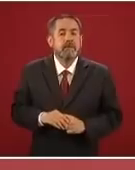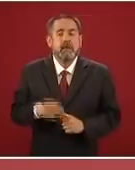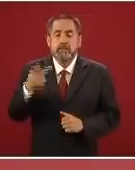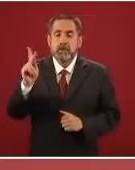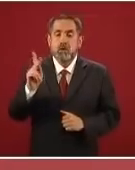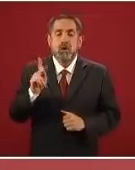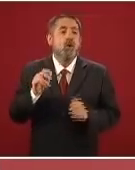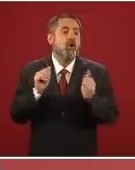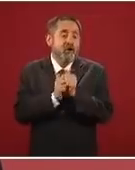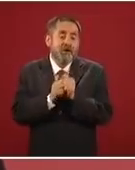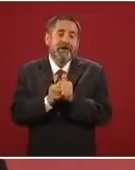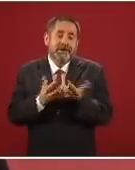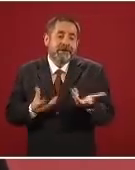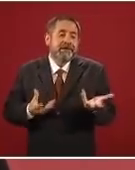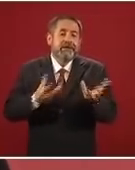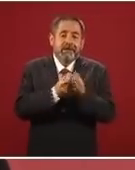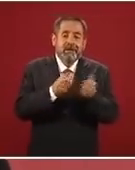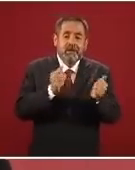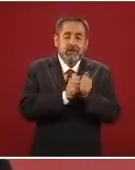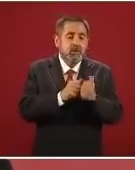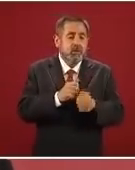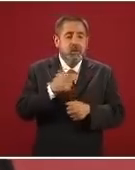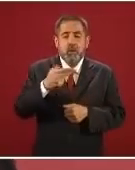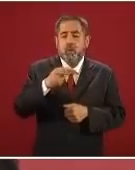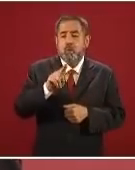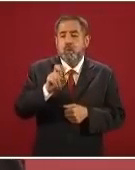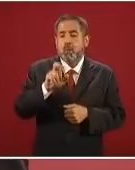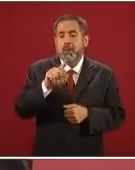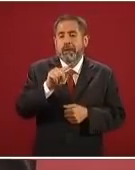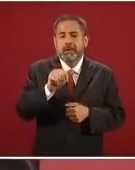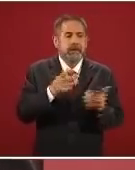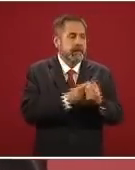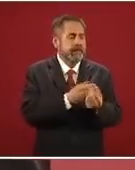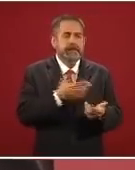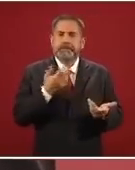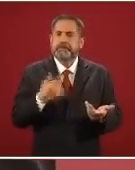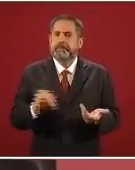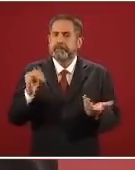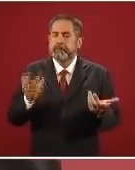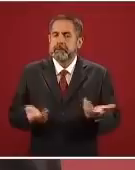pero participa en el huertismo